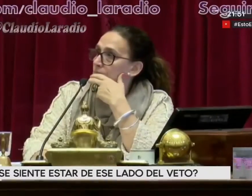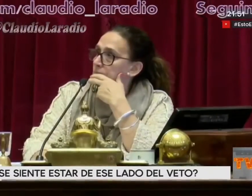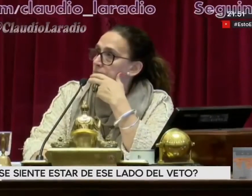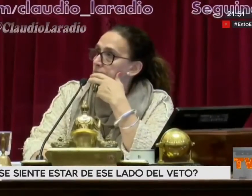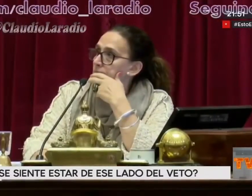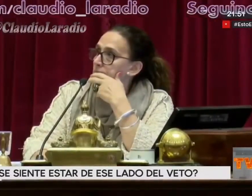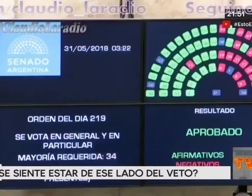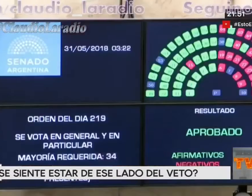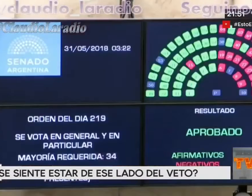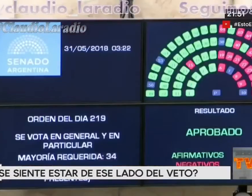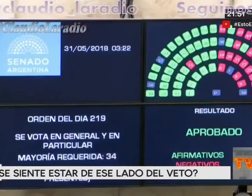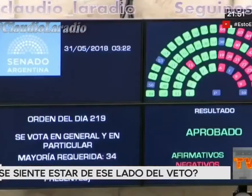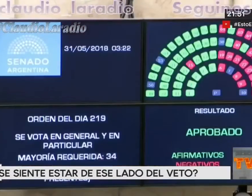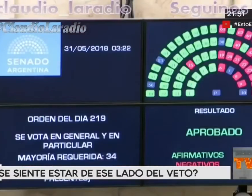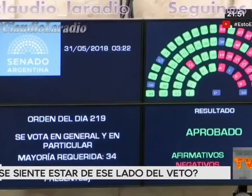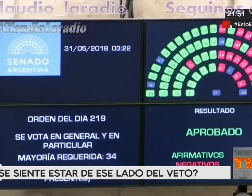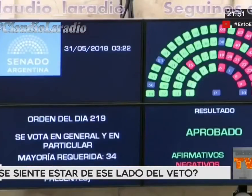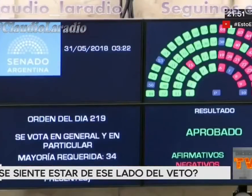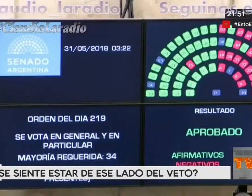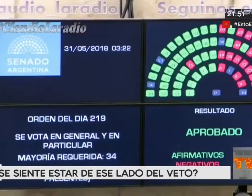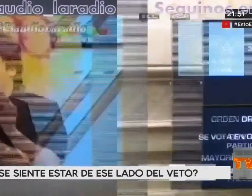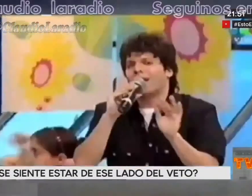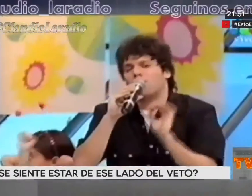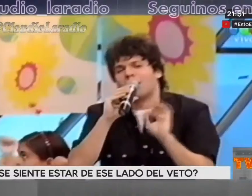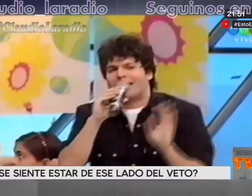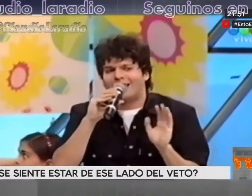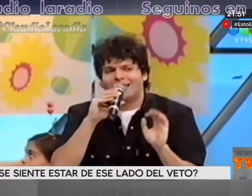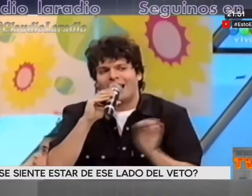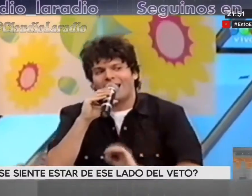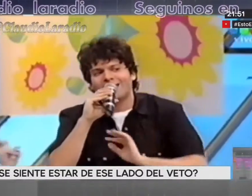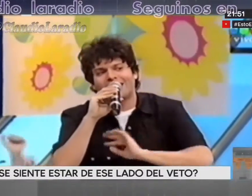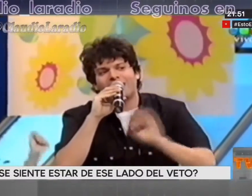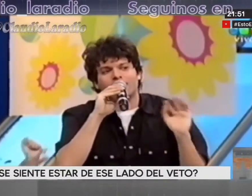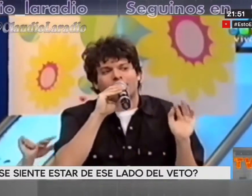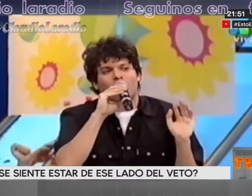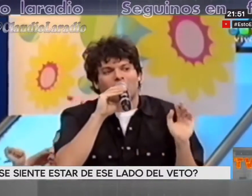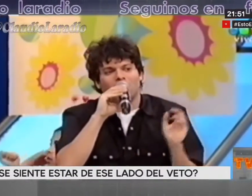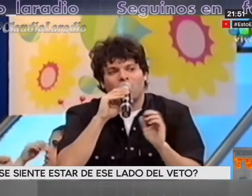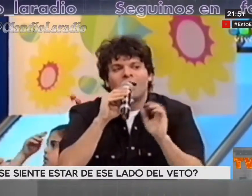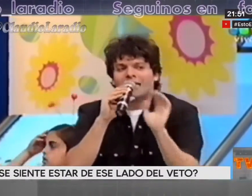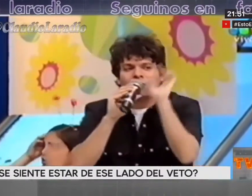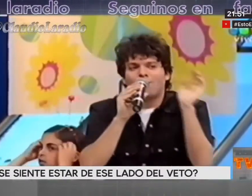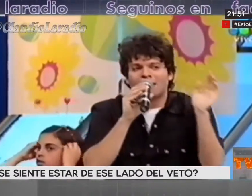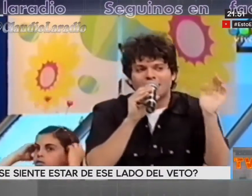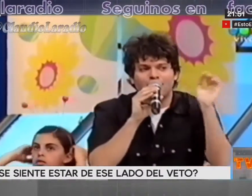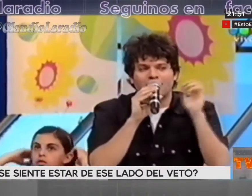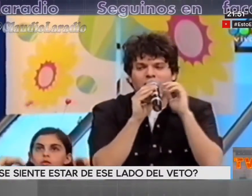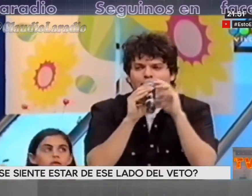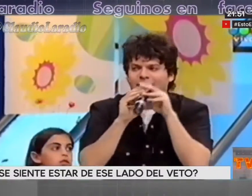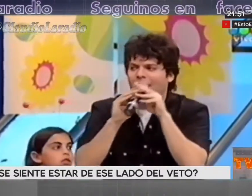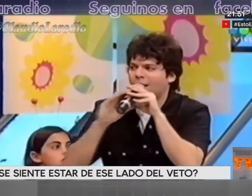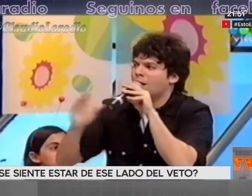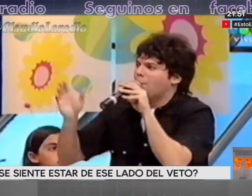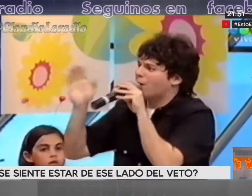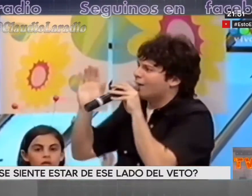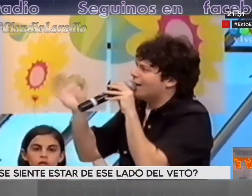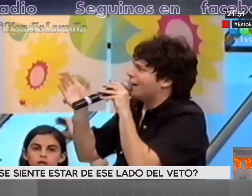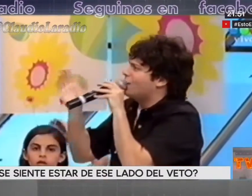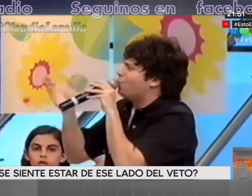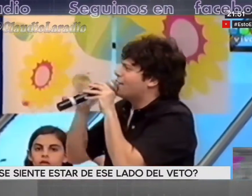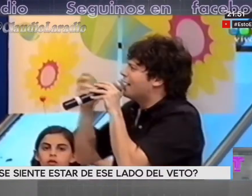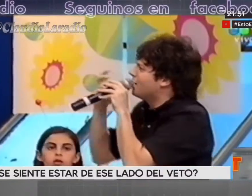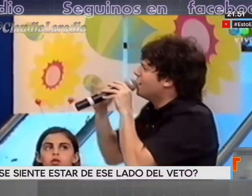37, 30 negativos. 37, 30. Es como una estrella, entra de vez en cuando, hace una participación especial, pero quiere